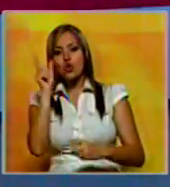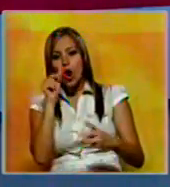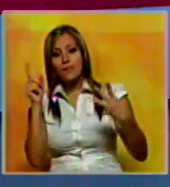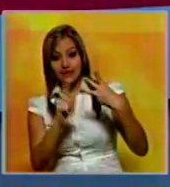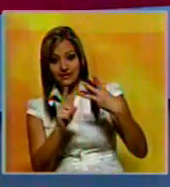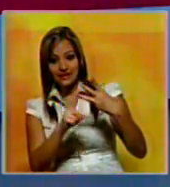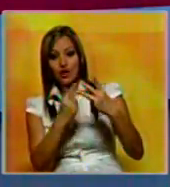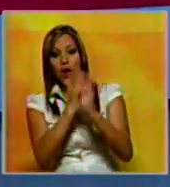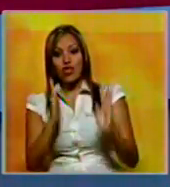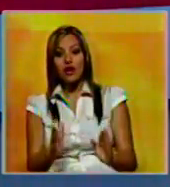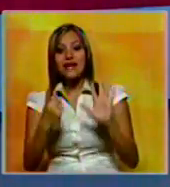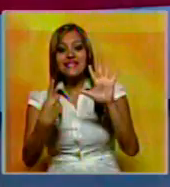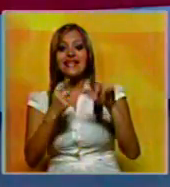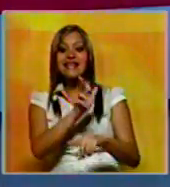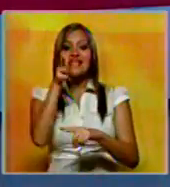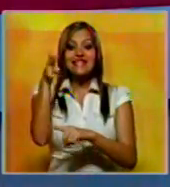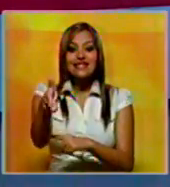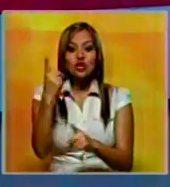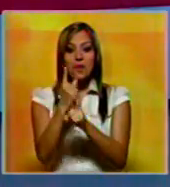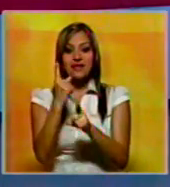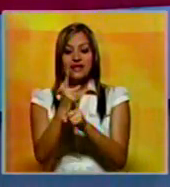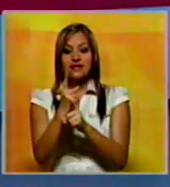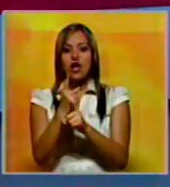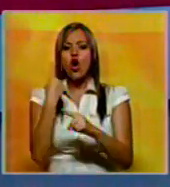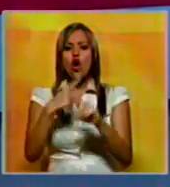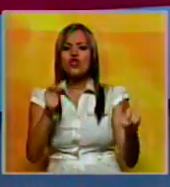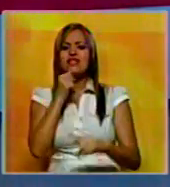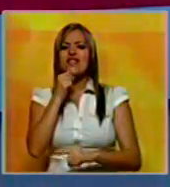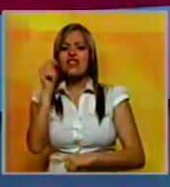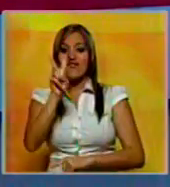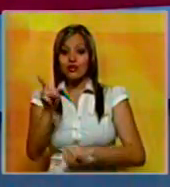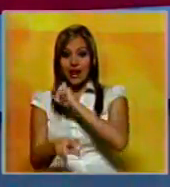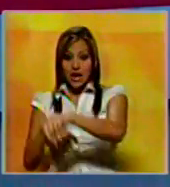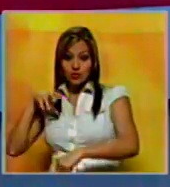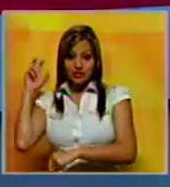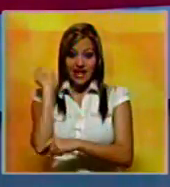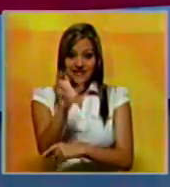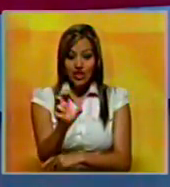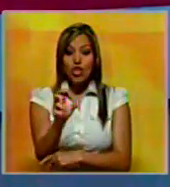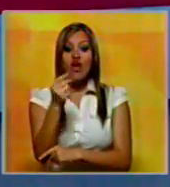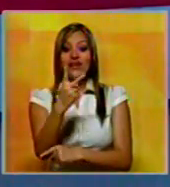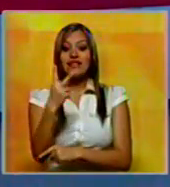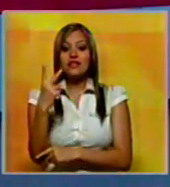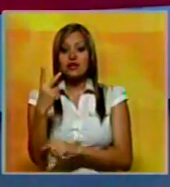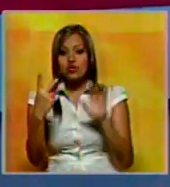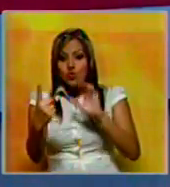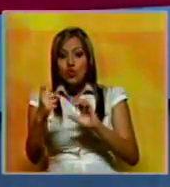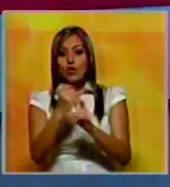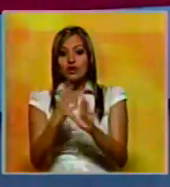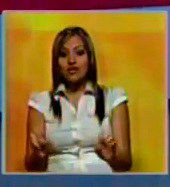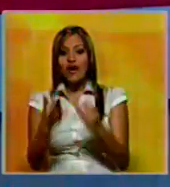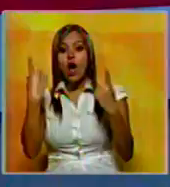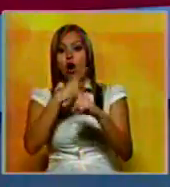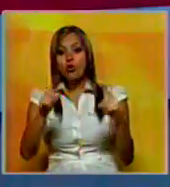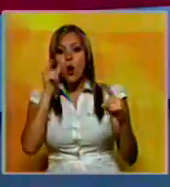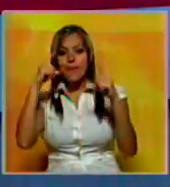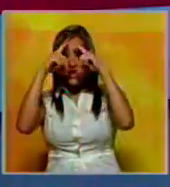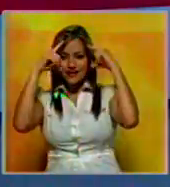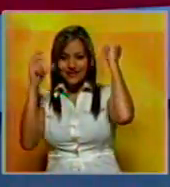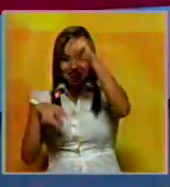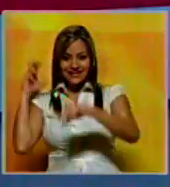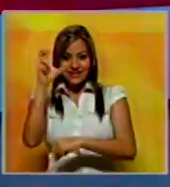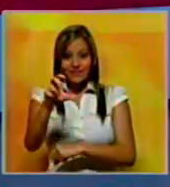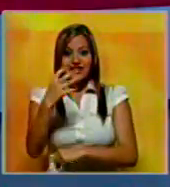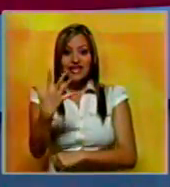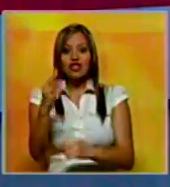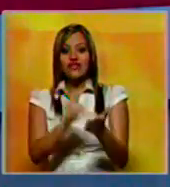alcanzó los 100 hits En esta temporada en cuanto a los lanzadores venezolanos sepan el que edar Mujica llegó a 21 Salvados mientras que Francisco Rodríguez consiguió su